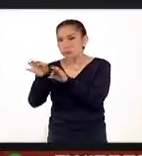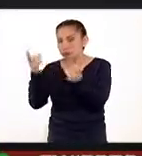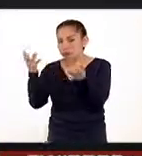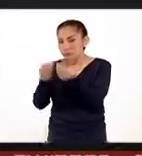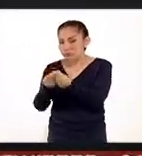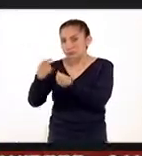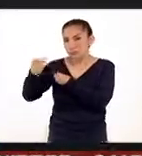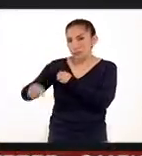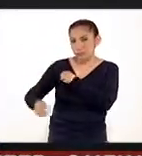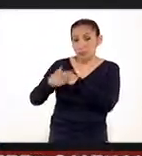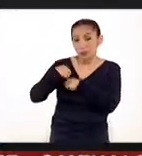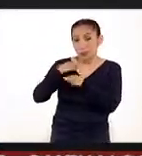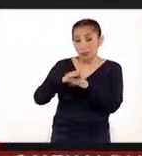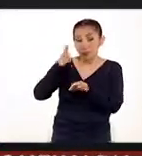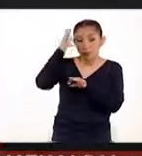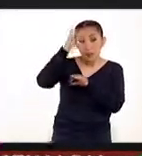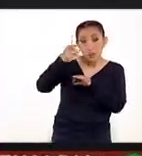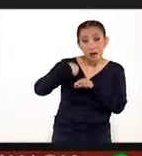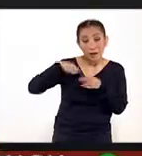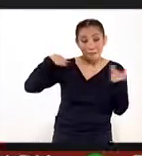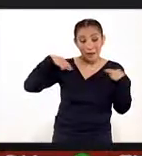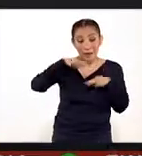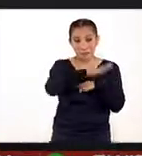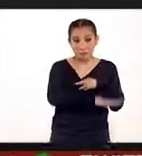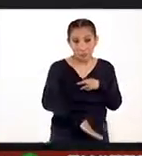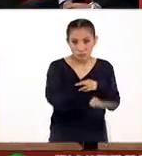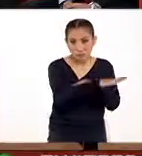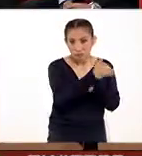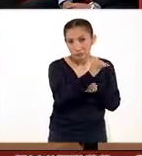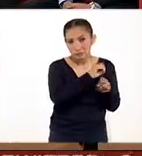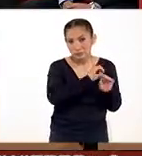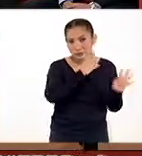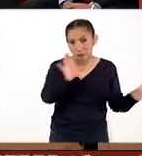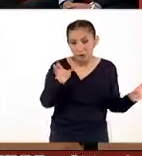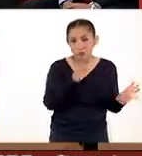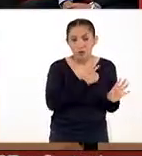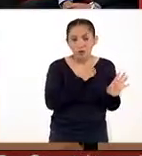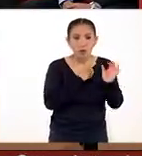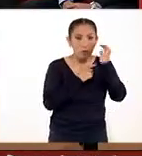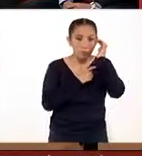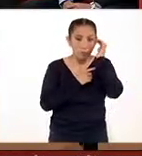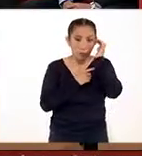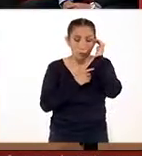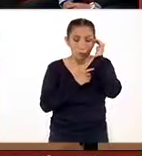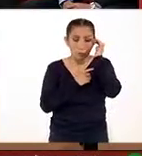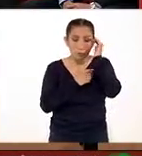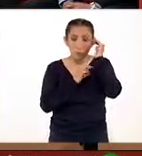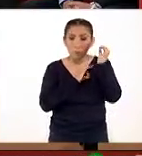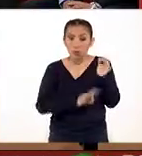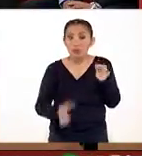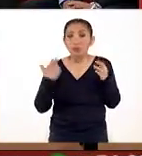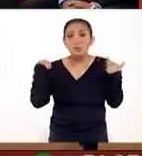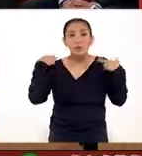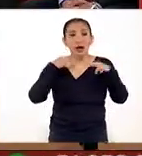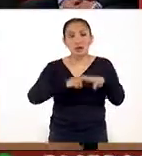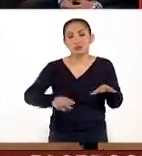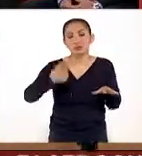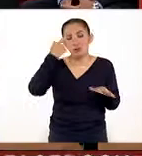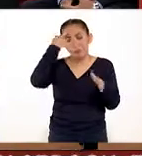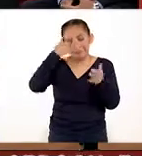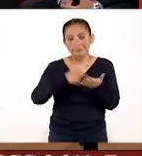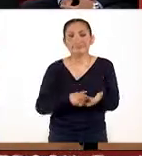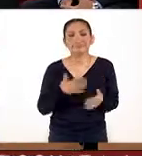ellos. Esto tiene una implicación para los profesores y esto es solo posible cuando los profesores se convencen y